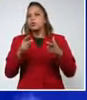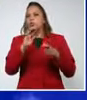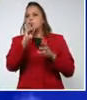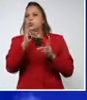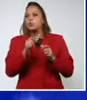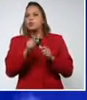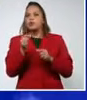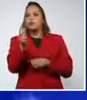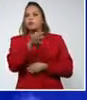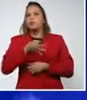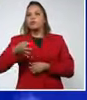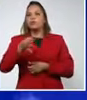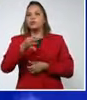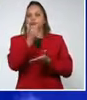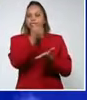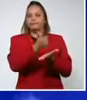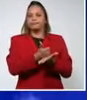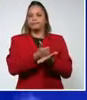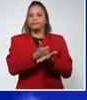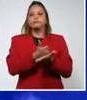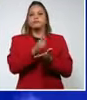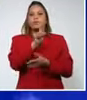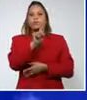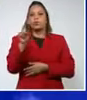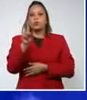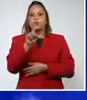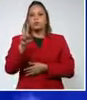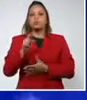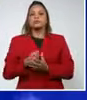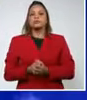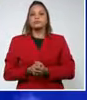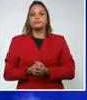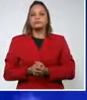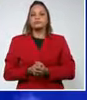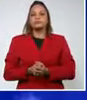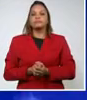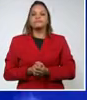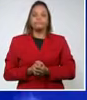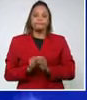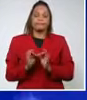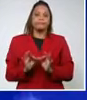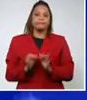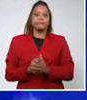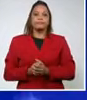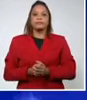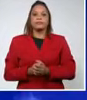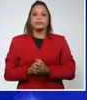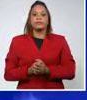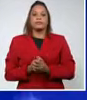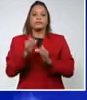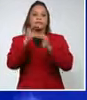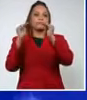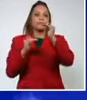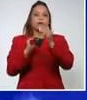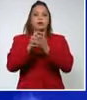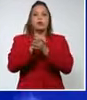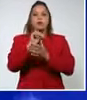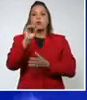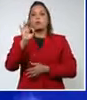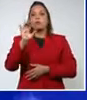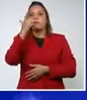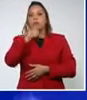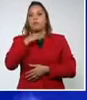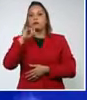municipio Cabecera, municipio de Holguín, con 11 casos. Le sigue Moa con 6, Sagua